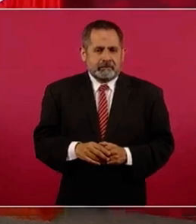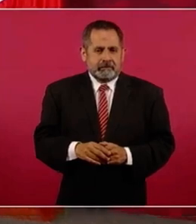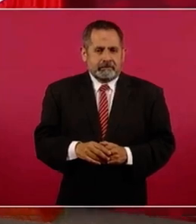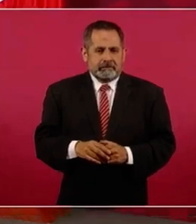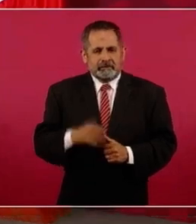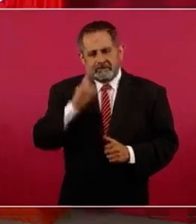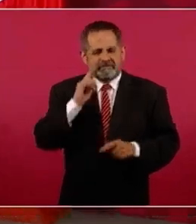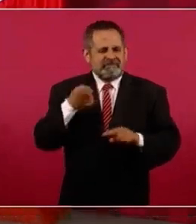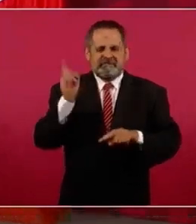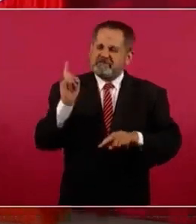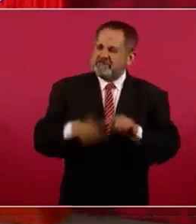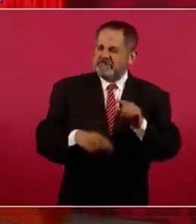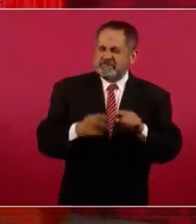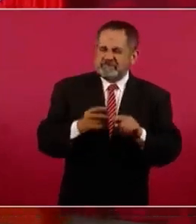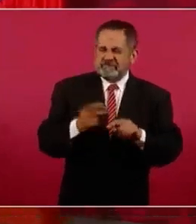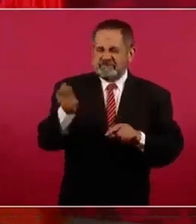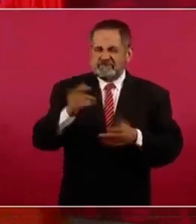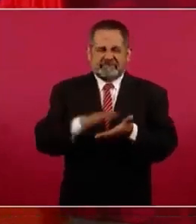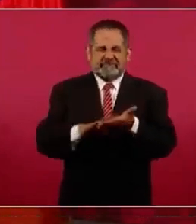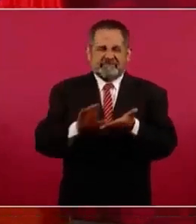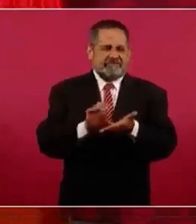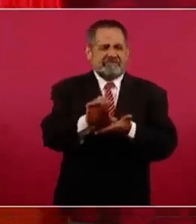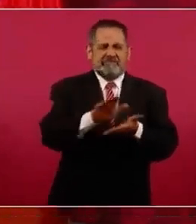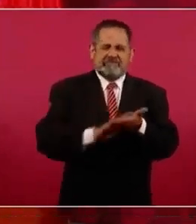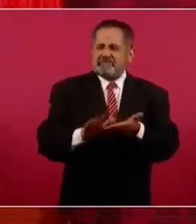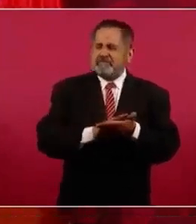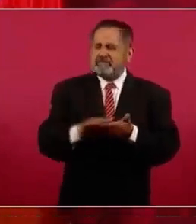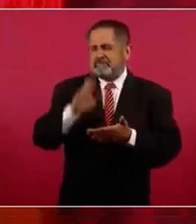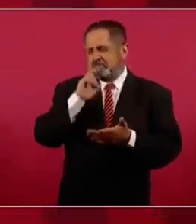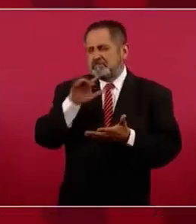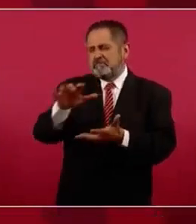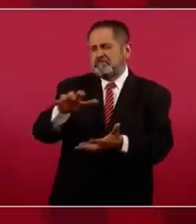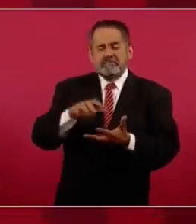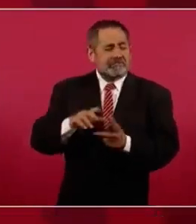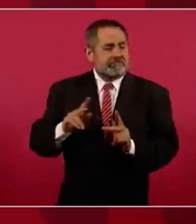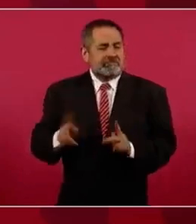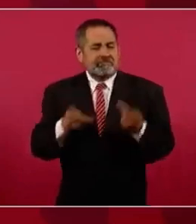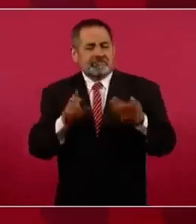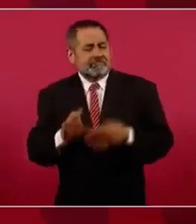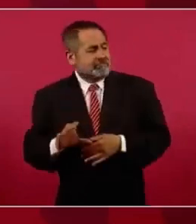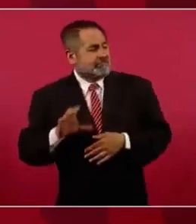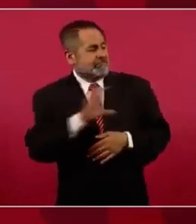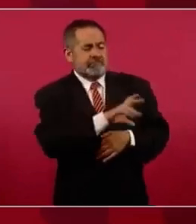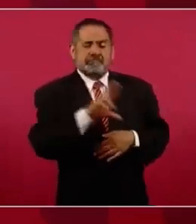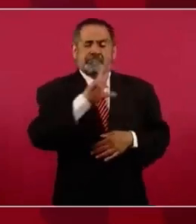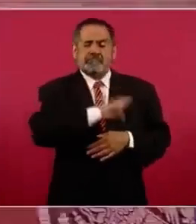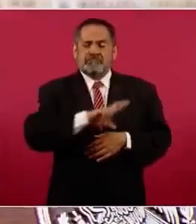Vamos a liquidarlos porque vamos a privatizarla.